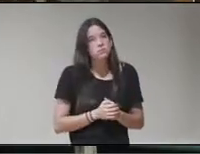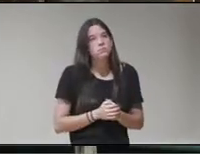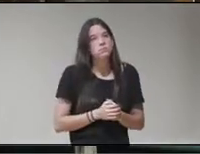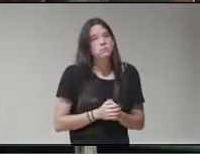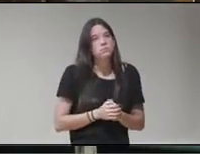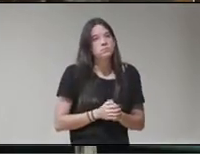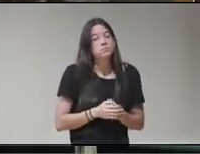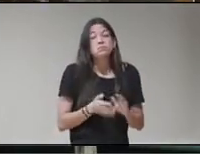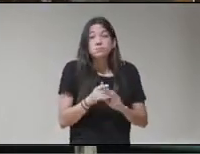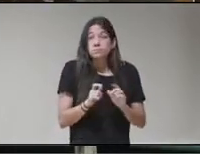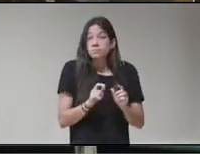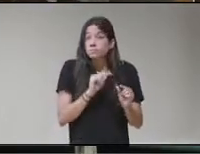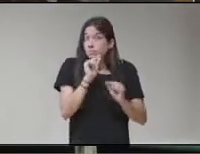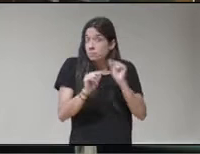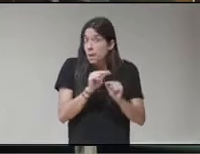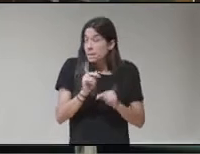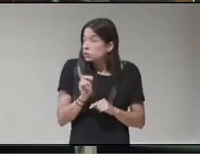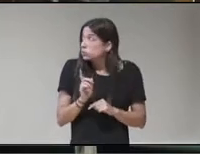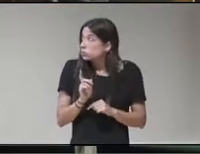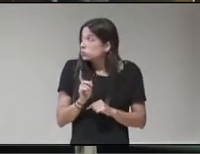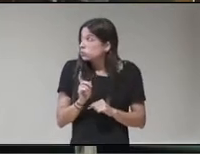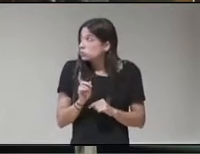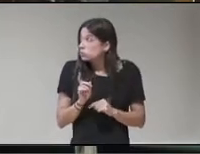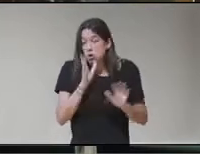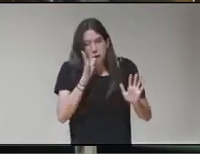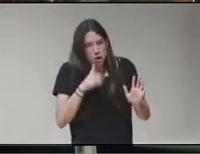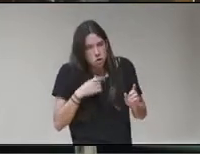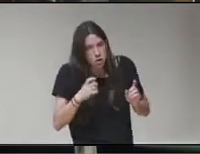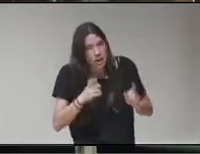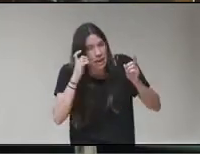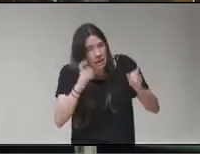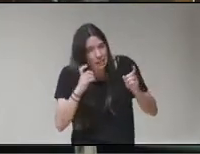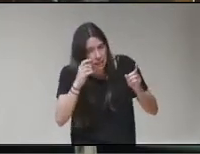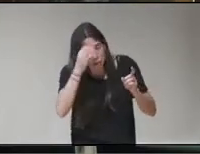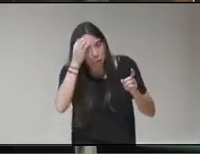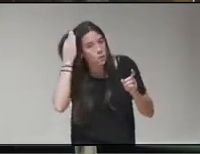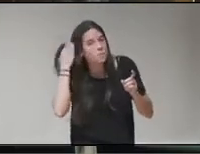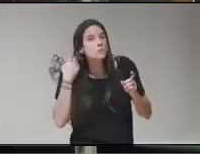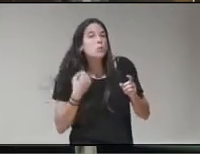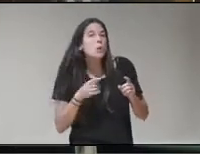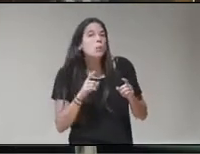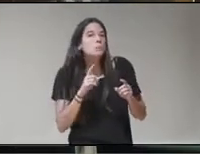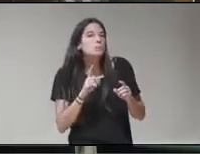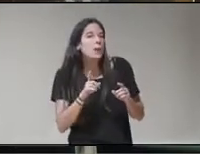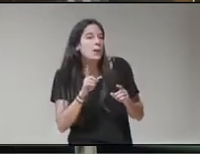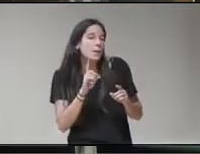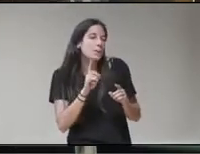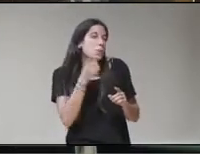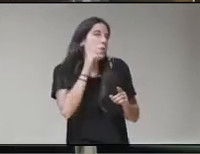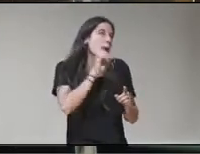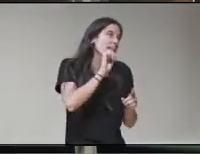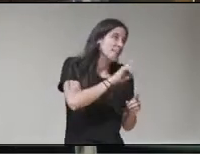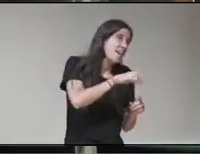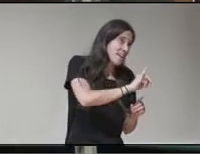virus, ahora voy a intentar eliminar otro bulo que existe, estos virus,